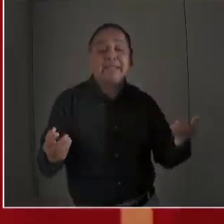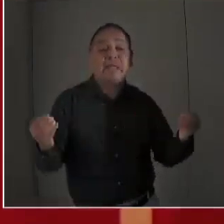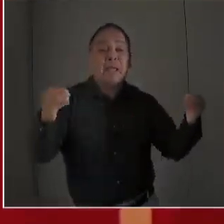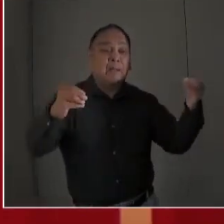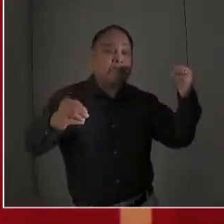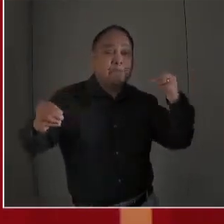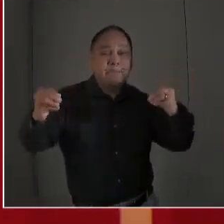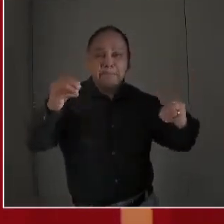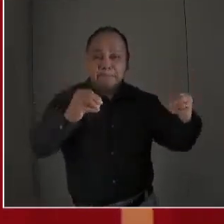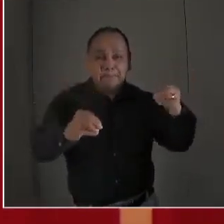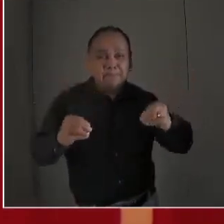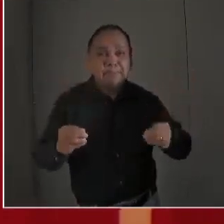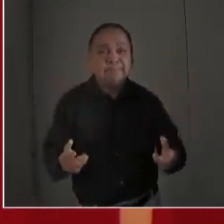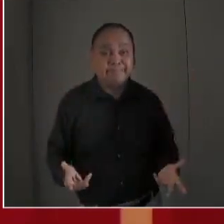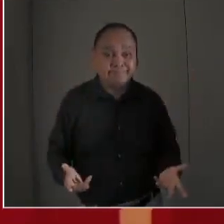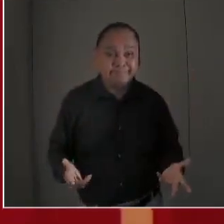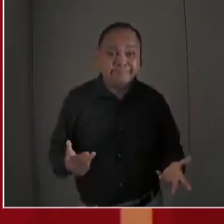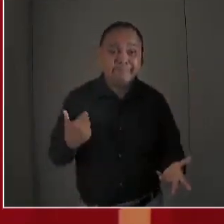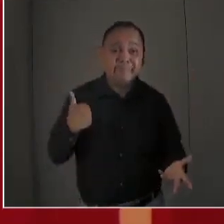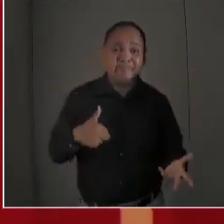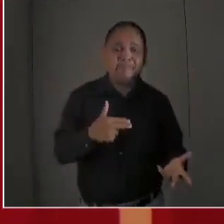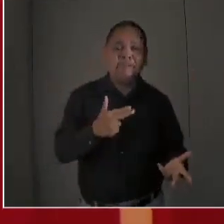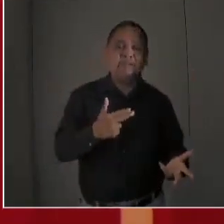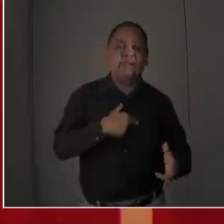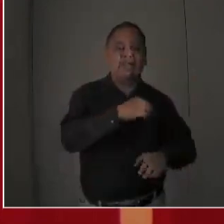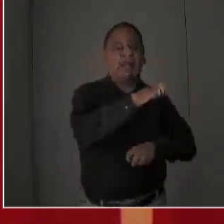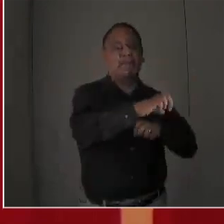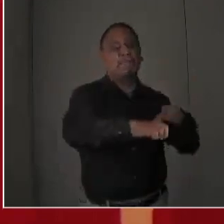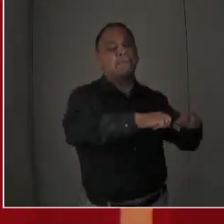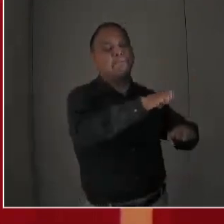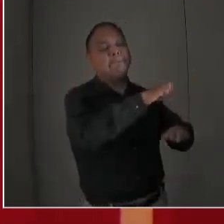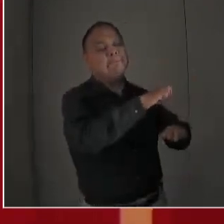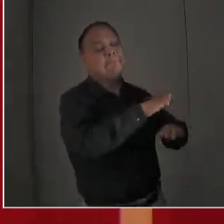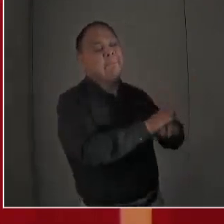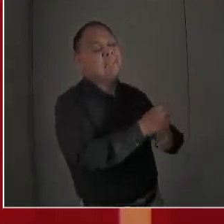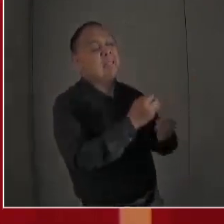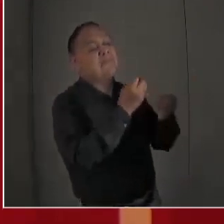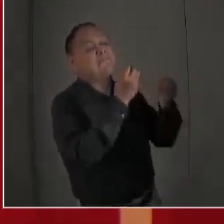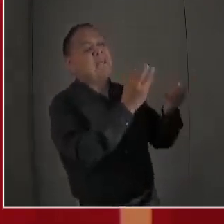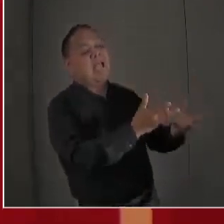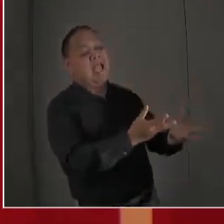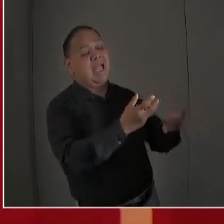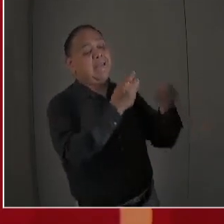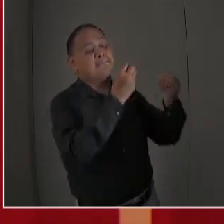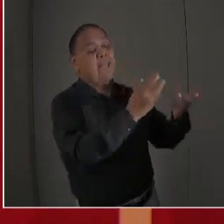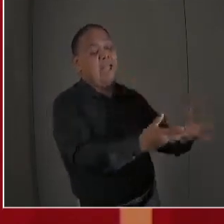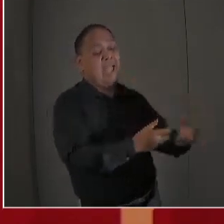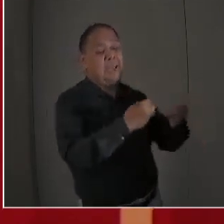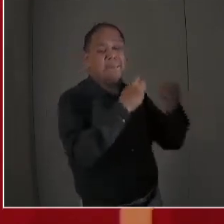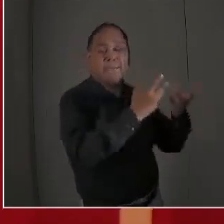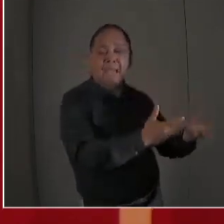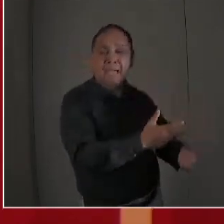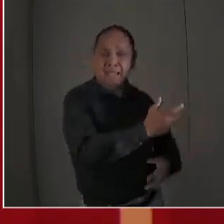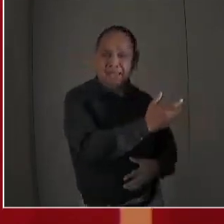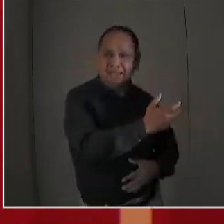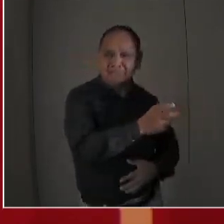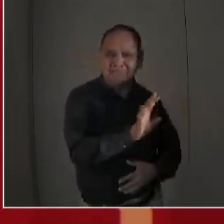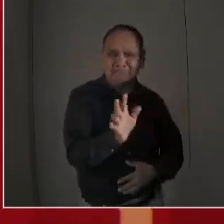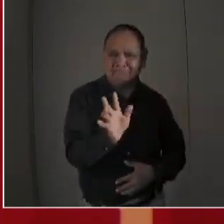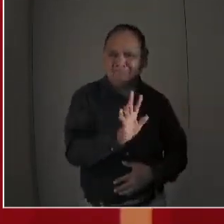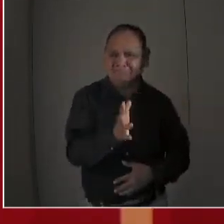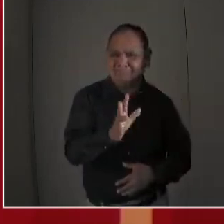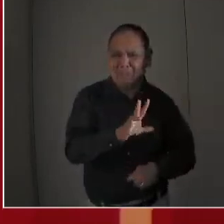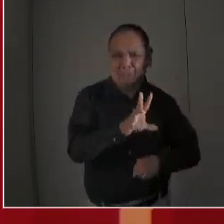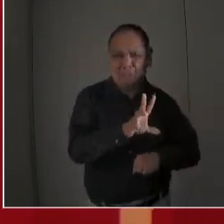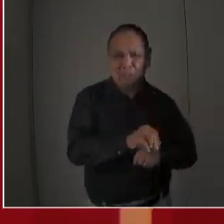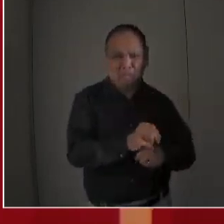no tenemos que estar a expensas de las empresas dándoles todos los contratos y dándoles todas las